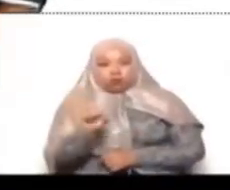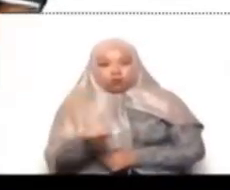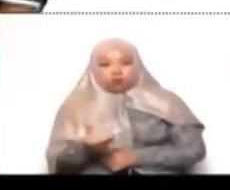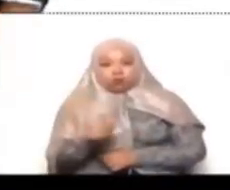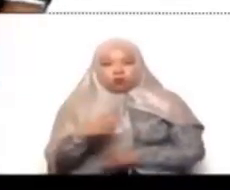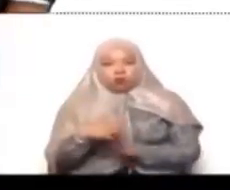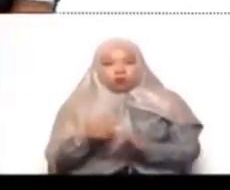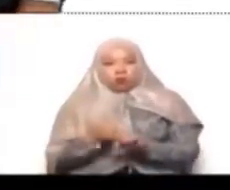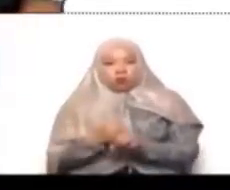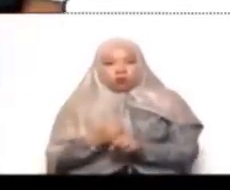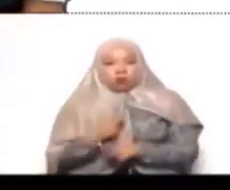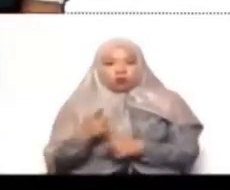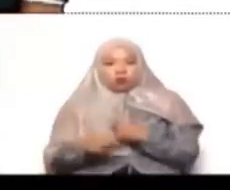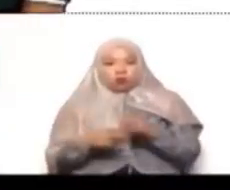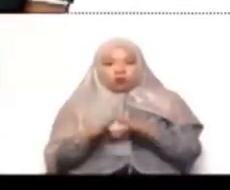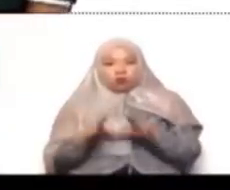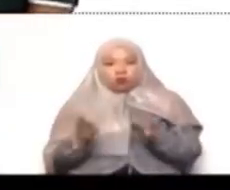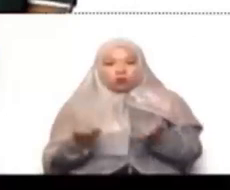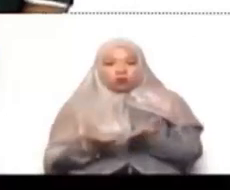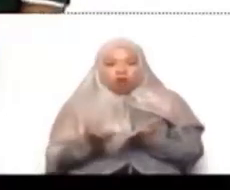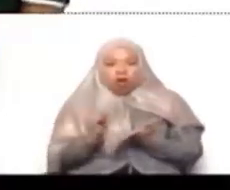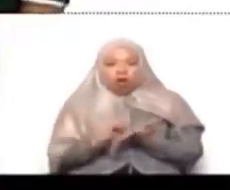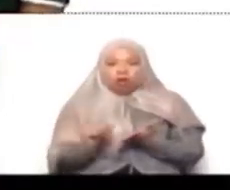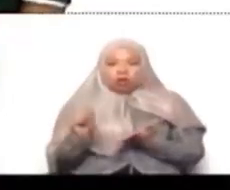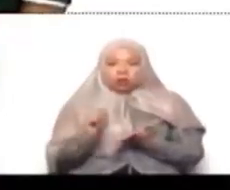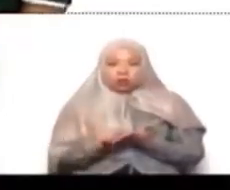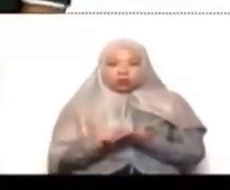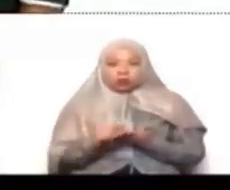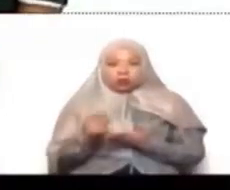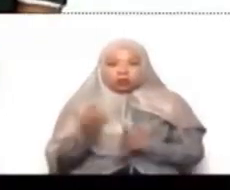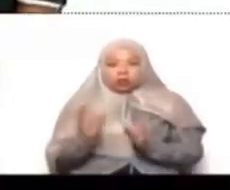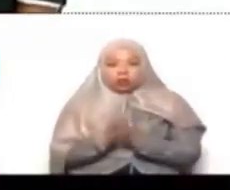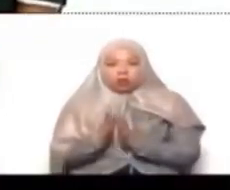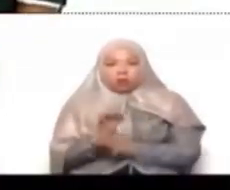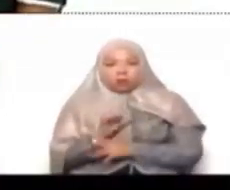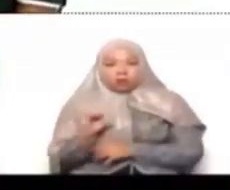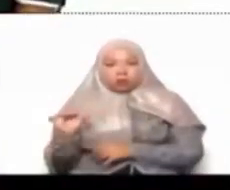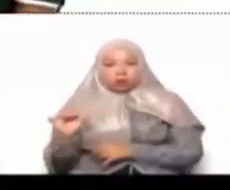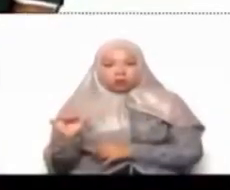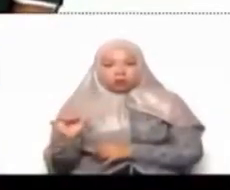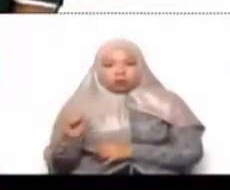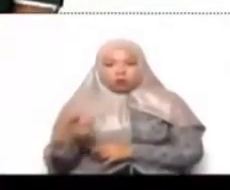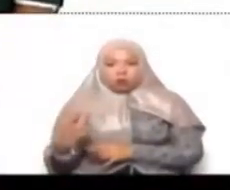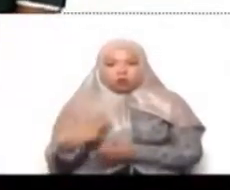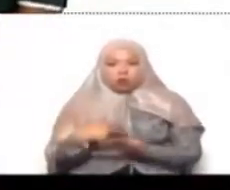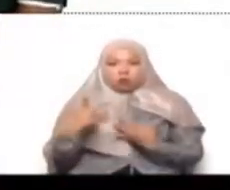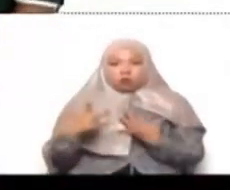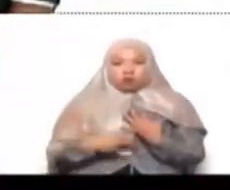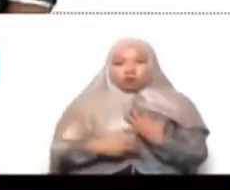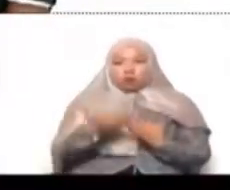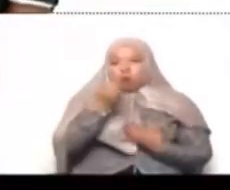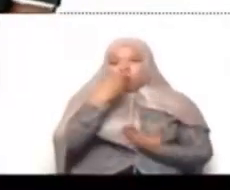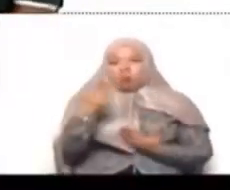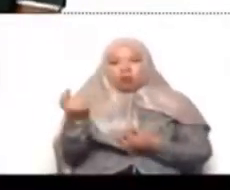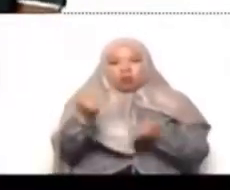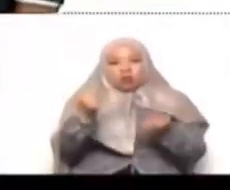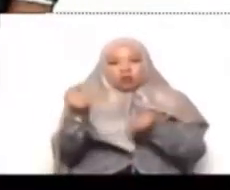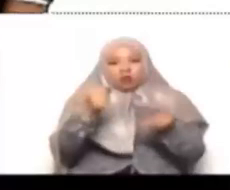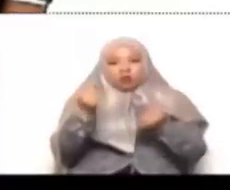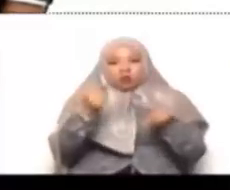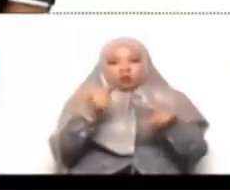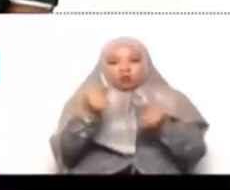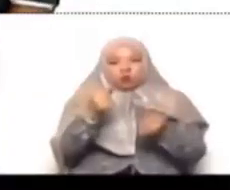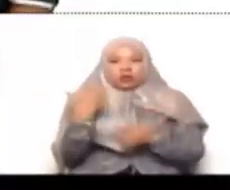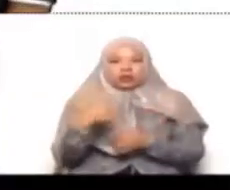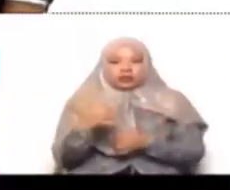todas las redes sociales. Bueno, todo el mundo me empezó a escribir en Semana Santa, ¿verdad? Tremendo programa, buen debate,